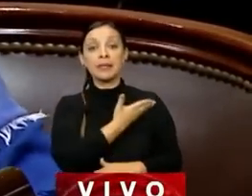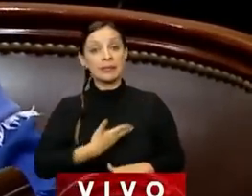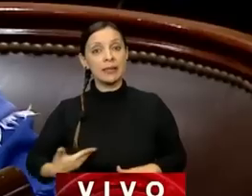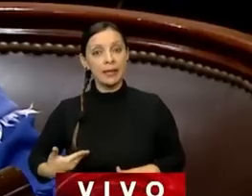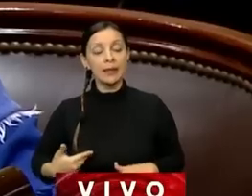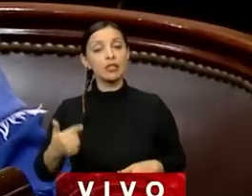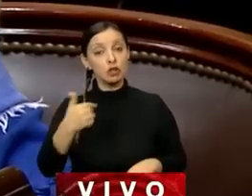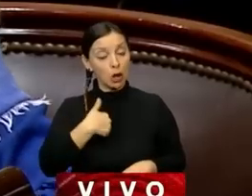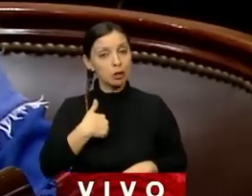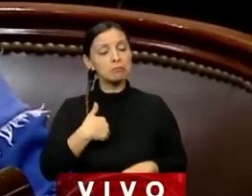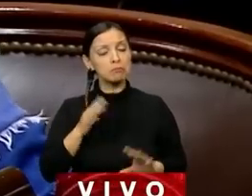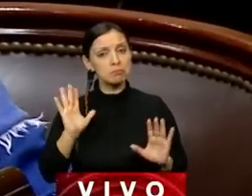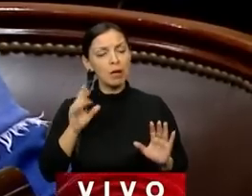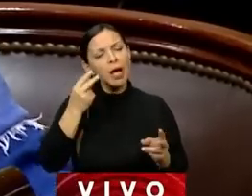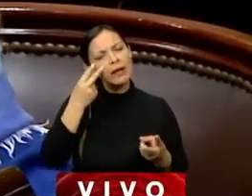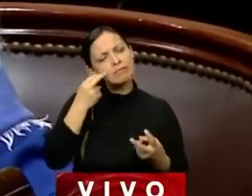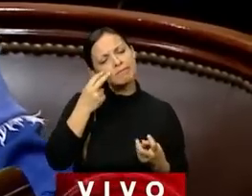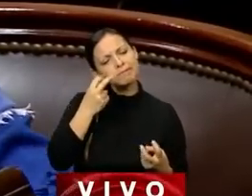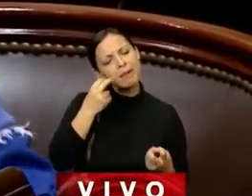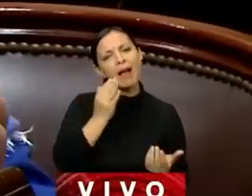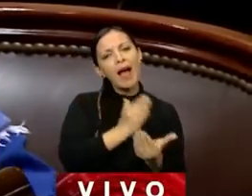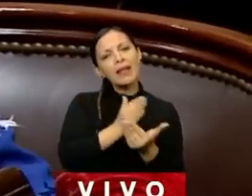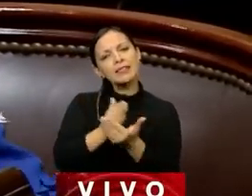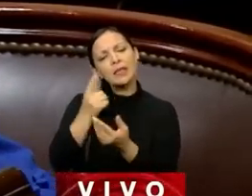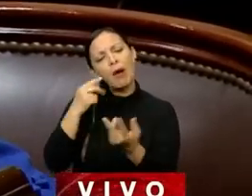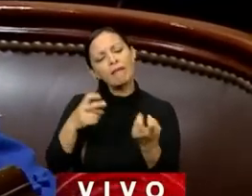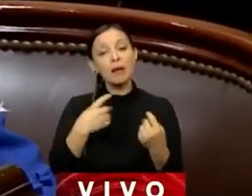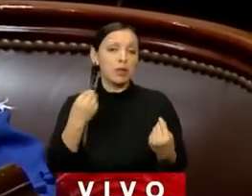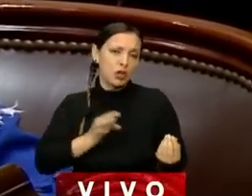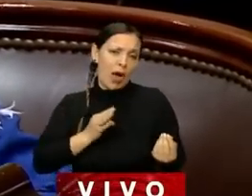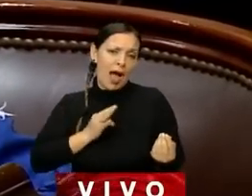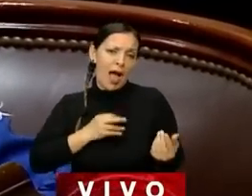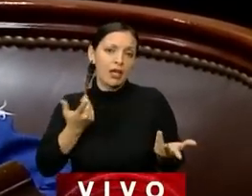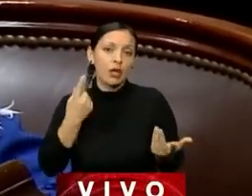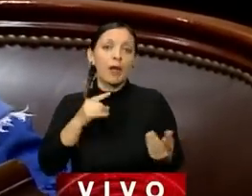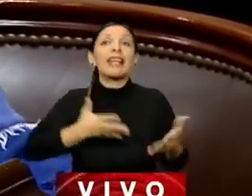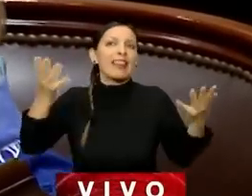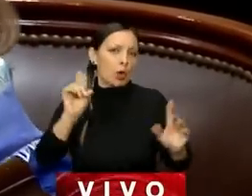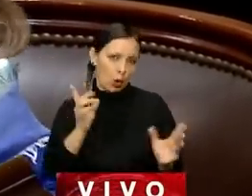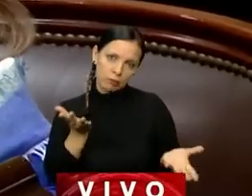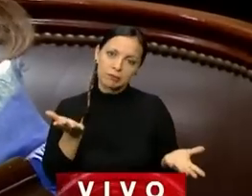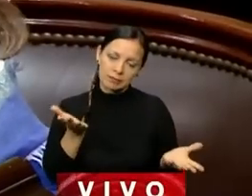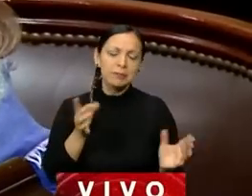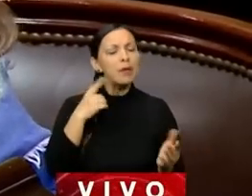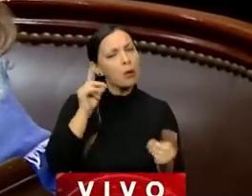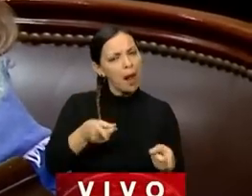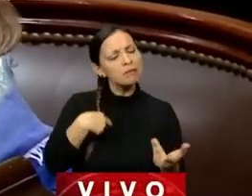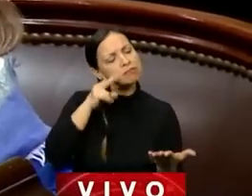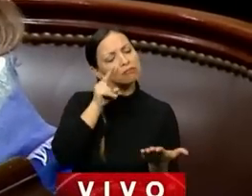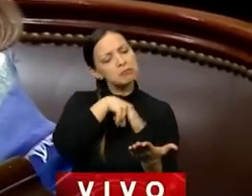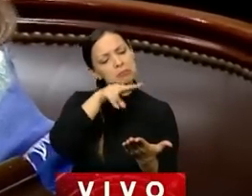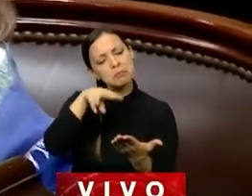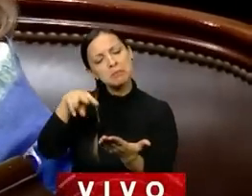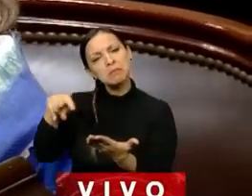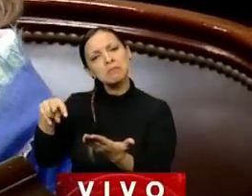me tomé el atrevimiento de revisar un poco los archivos, porque estoy hace muchos años, pero no tanto, para mirar